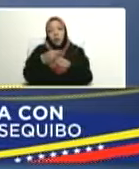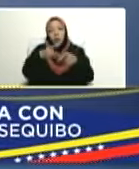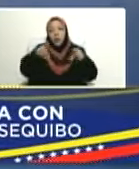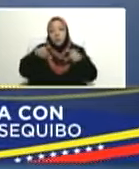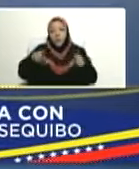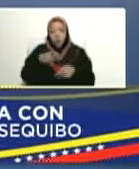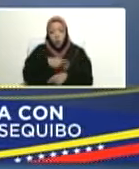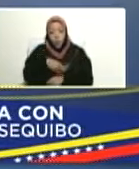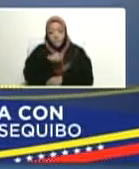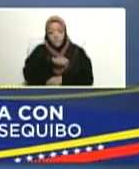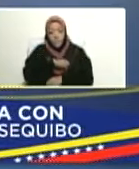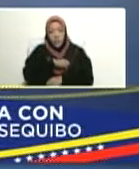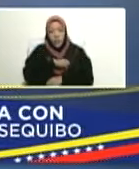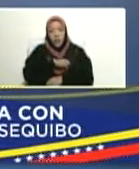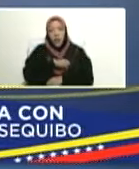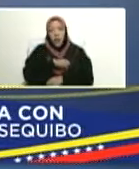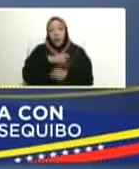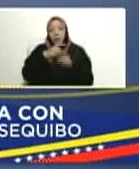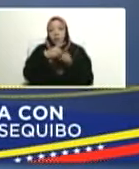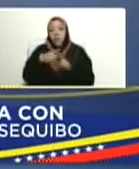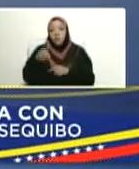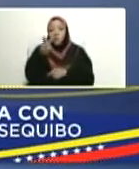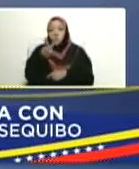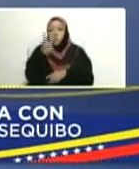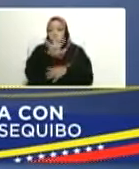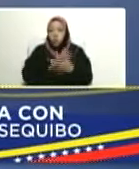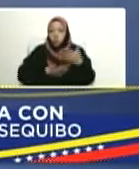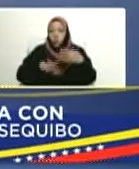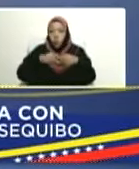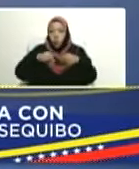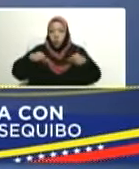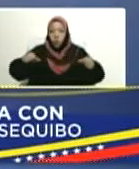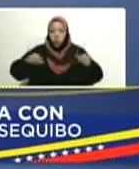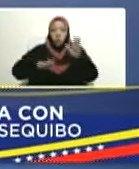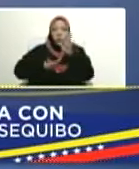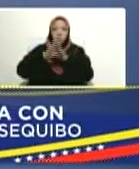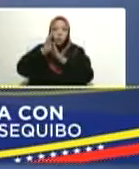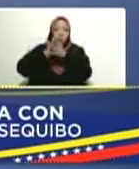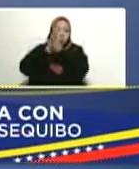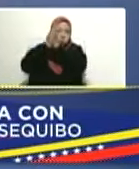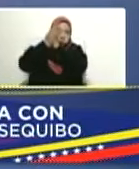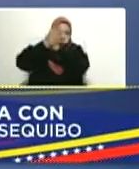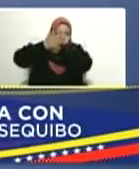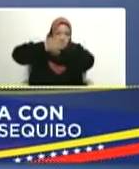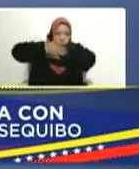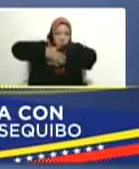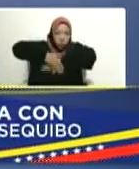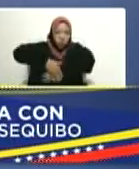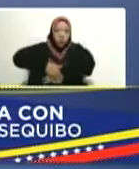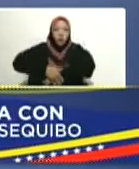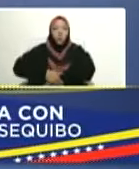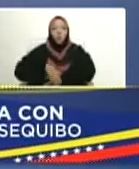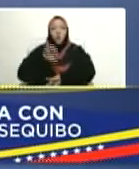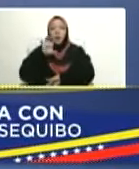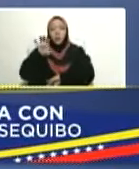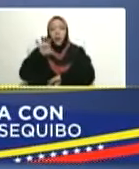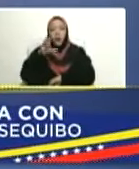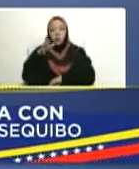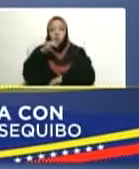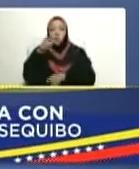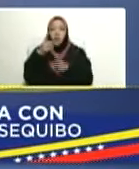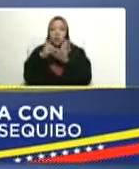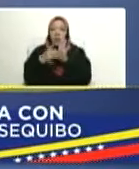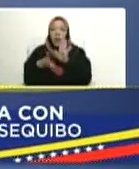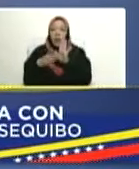país, lo llevaron a un estado casi de desaparición como estado, como república.